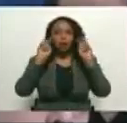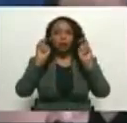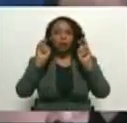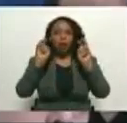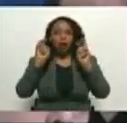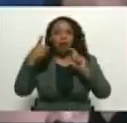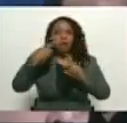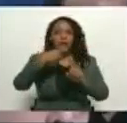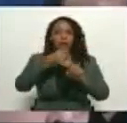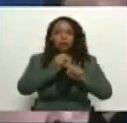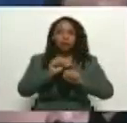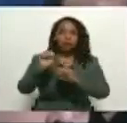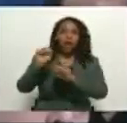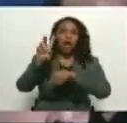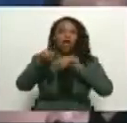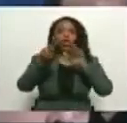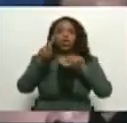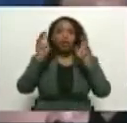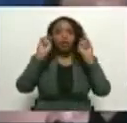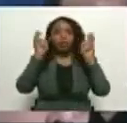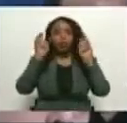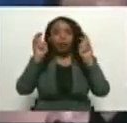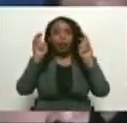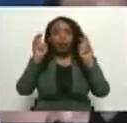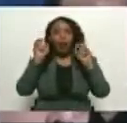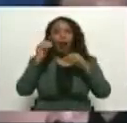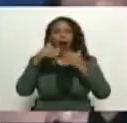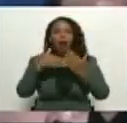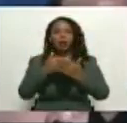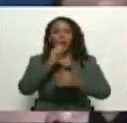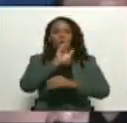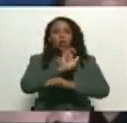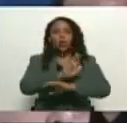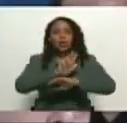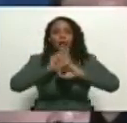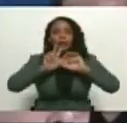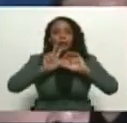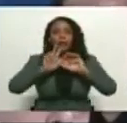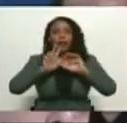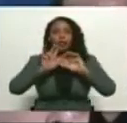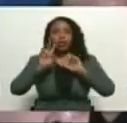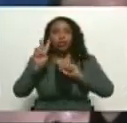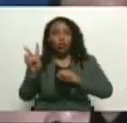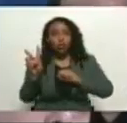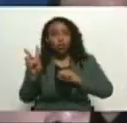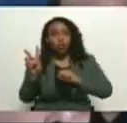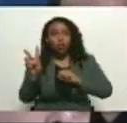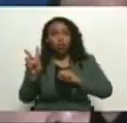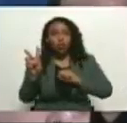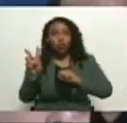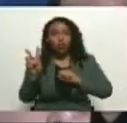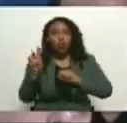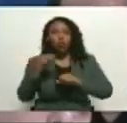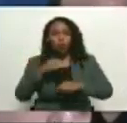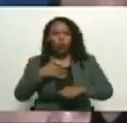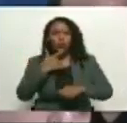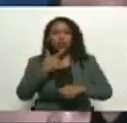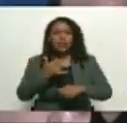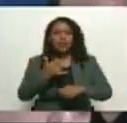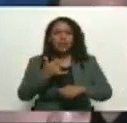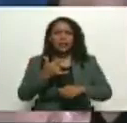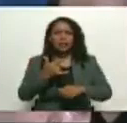llevado de 12 quintales por hectárea a 82 quintales por hectárea. Puedo decir responsablemente que dentro de un